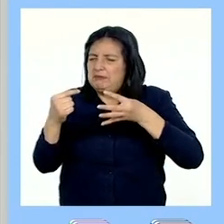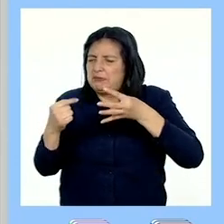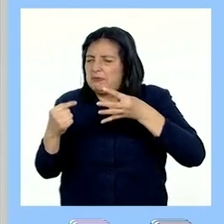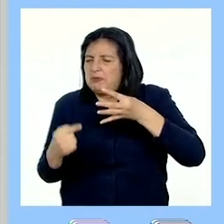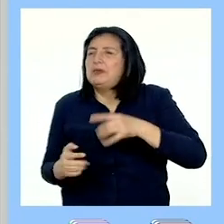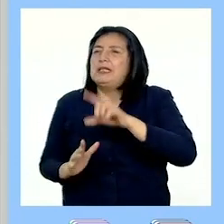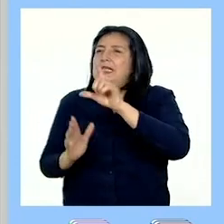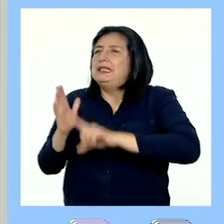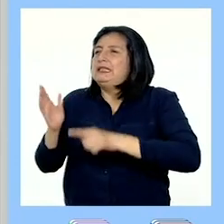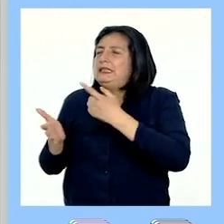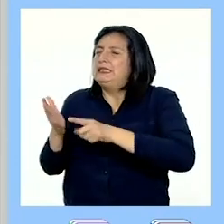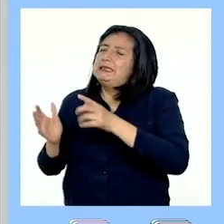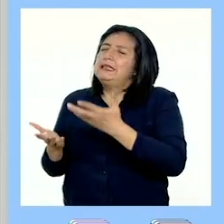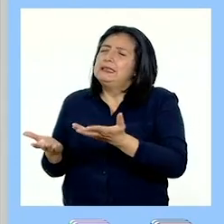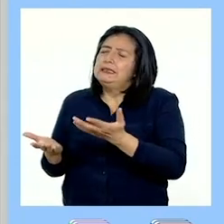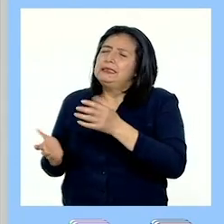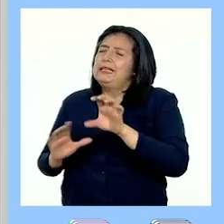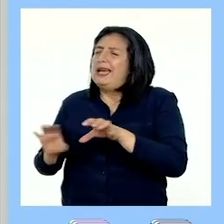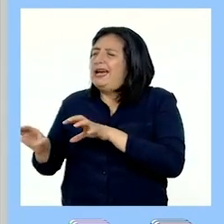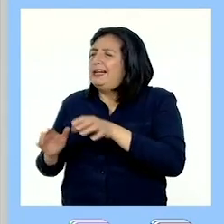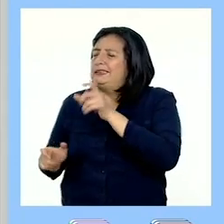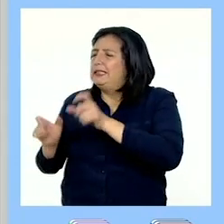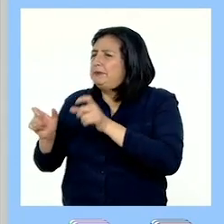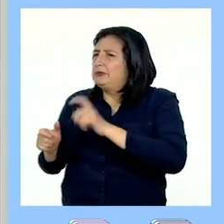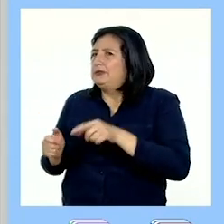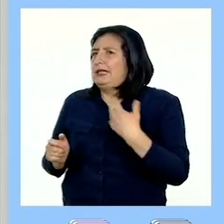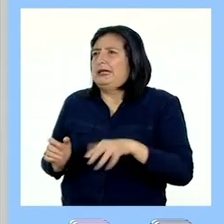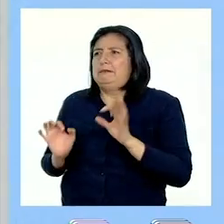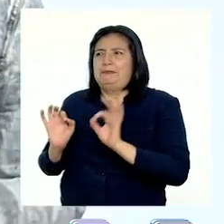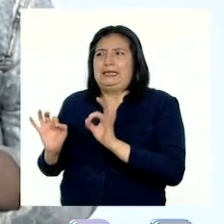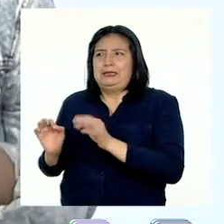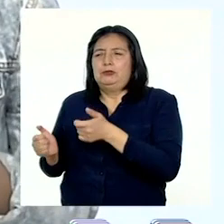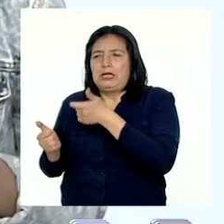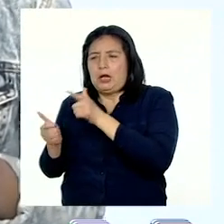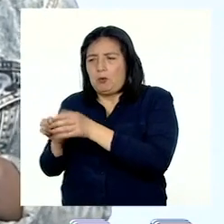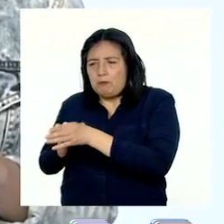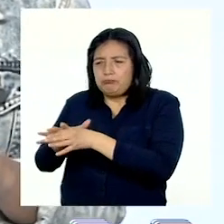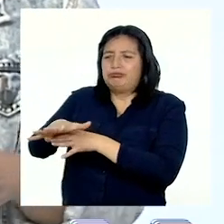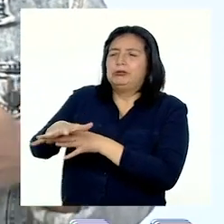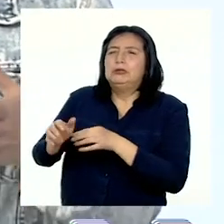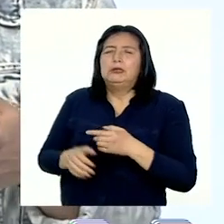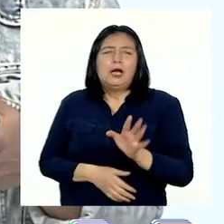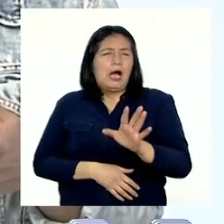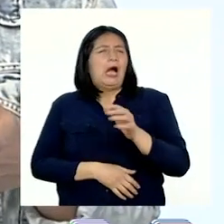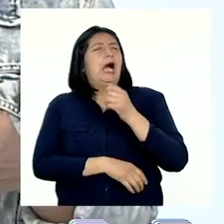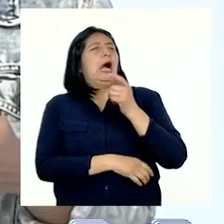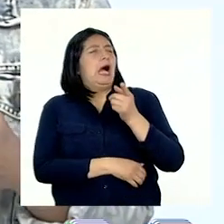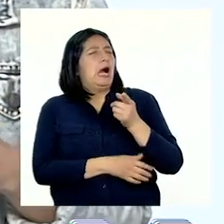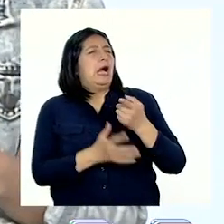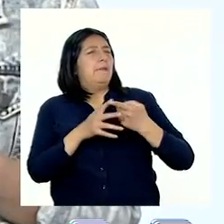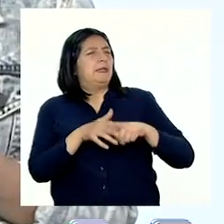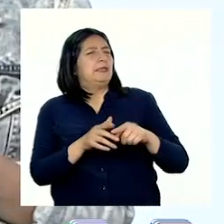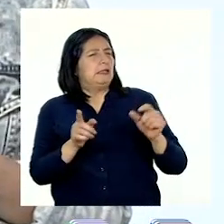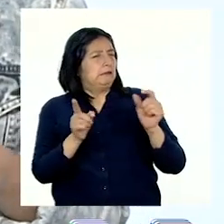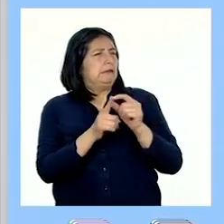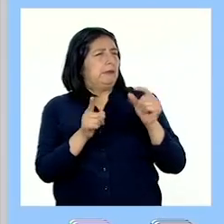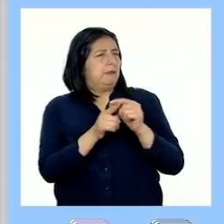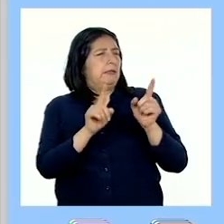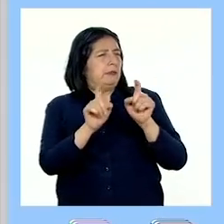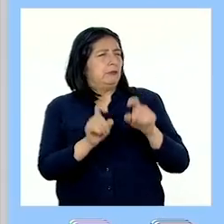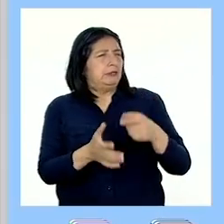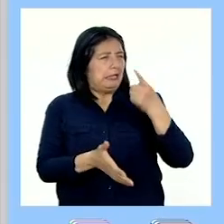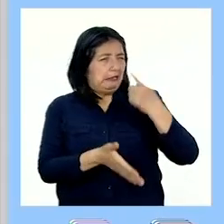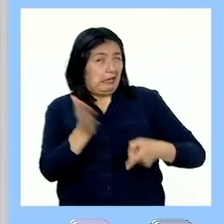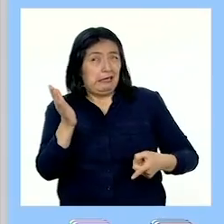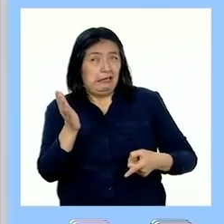una lista de acciones humanas que aumentarían el riesgo de inundaciones. Profesor, también podemos iniciar preguntas con la palabra